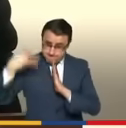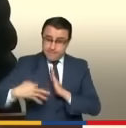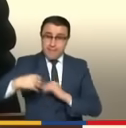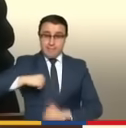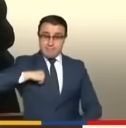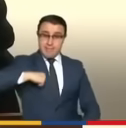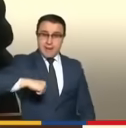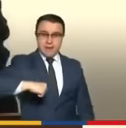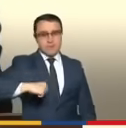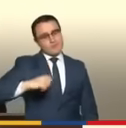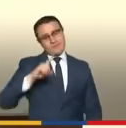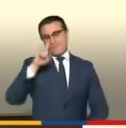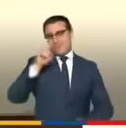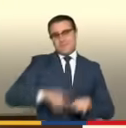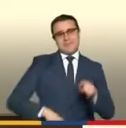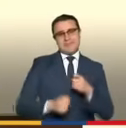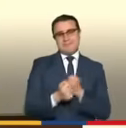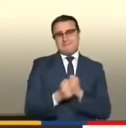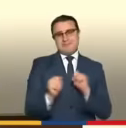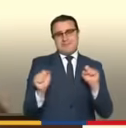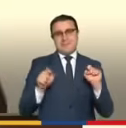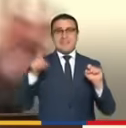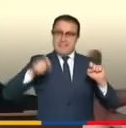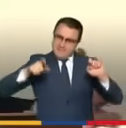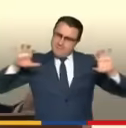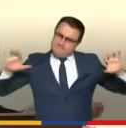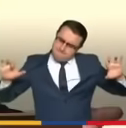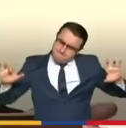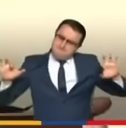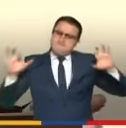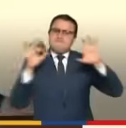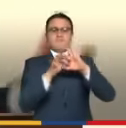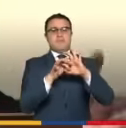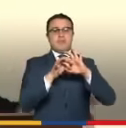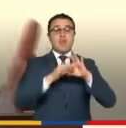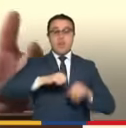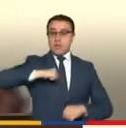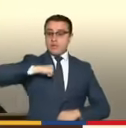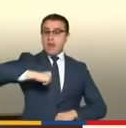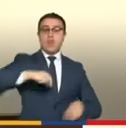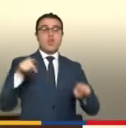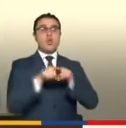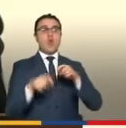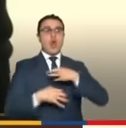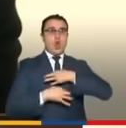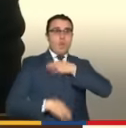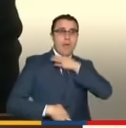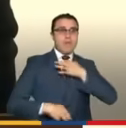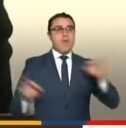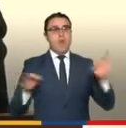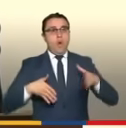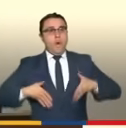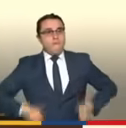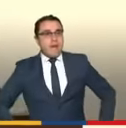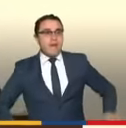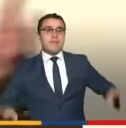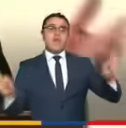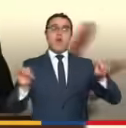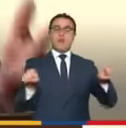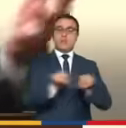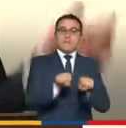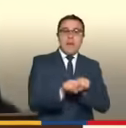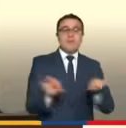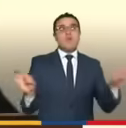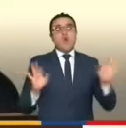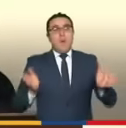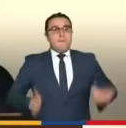no son mercancías. No se tratan como las corbatas, o las faldas, o los zapatos, o los pantalones,